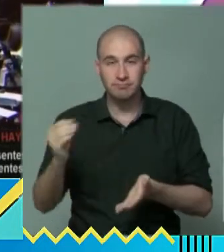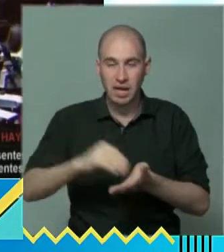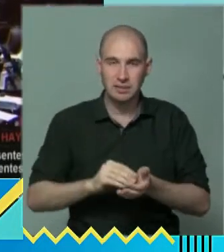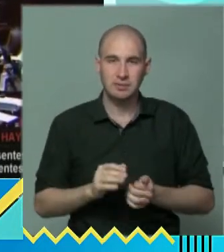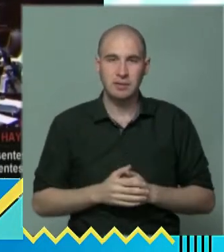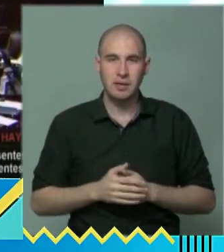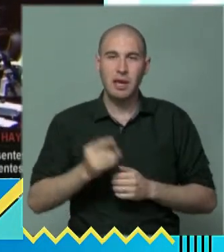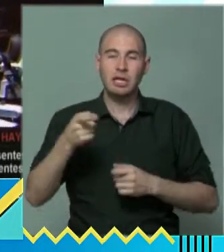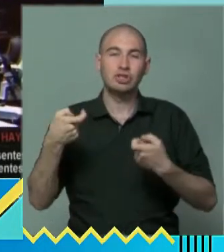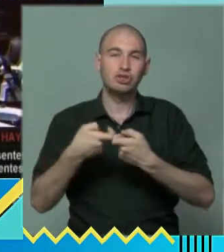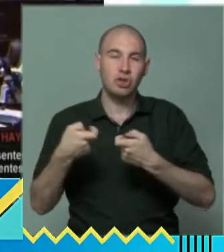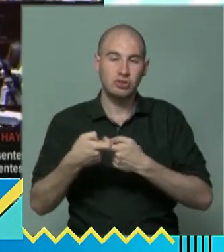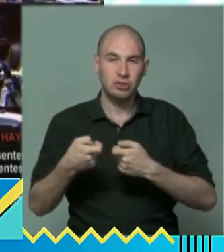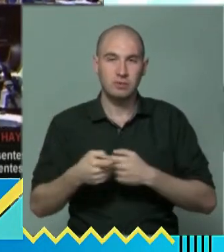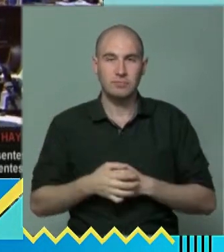aquel socio